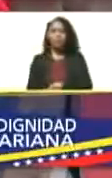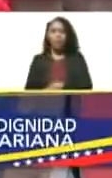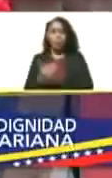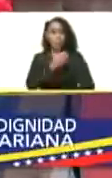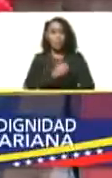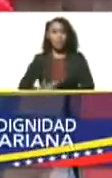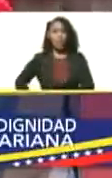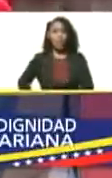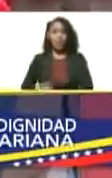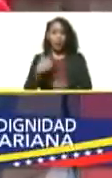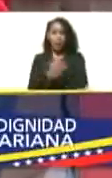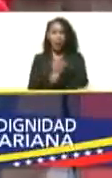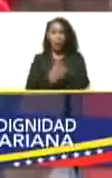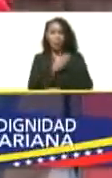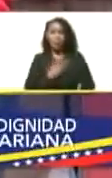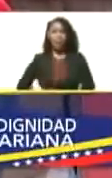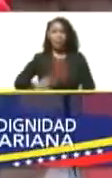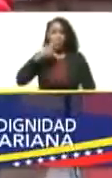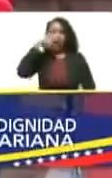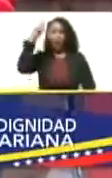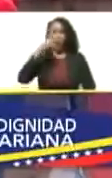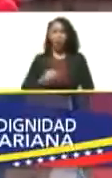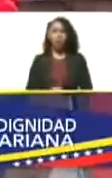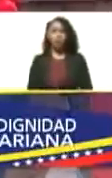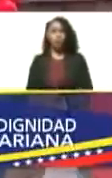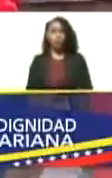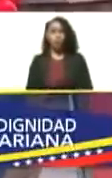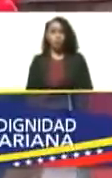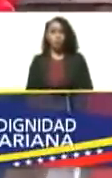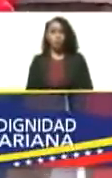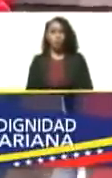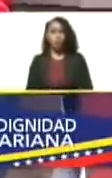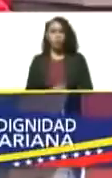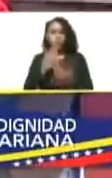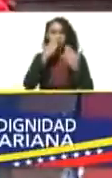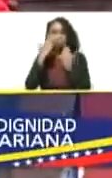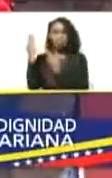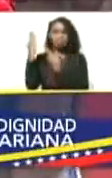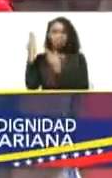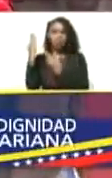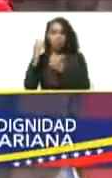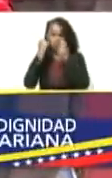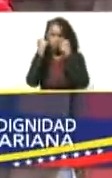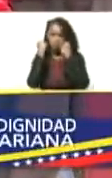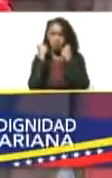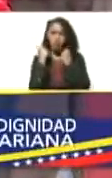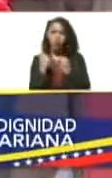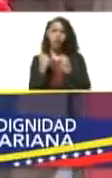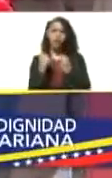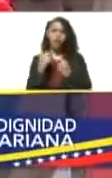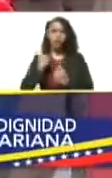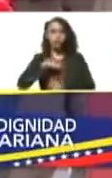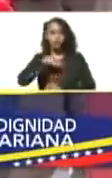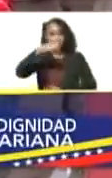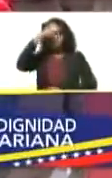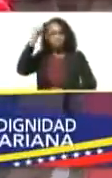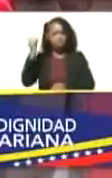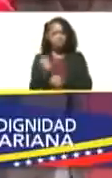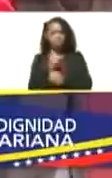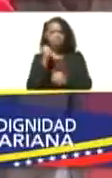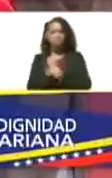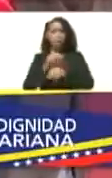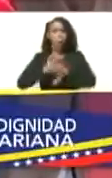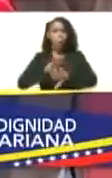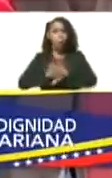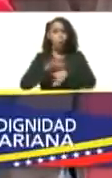Presidente, hermano presidente Nicolás Maduro, mire que le ha tocado duro, nos ha tocado duro a todos, porque